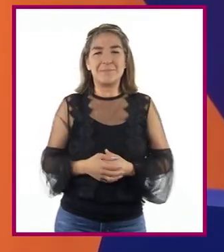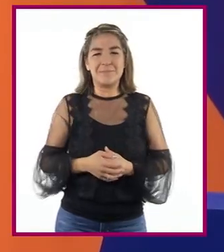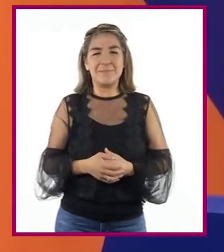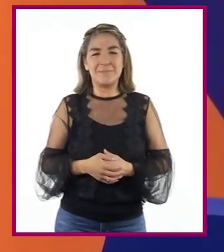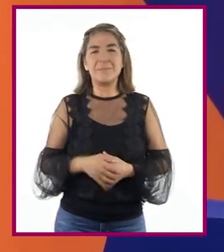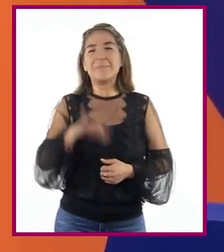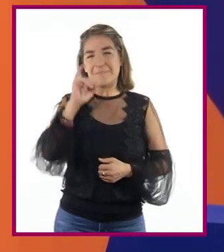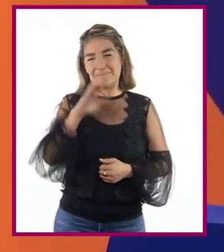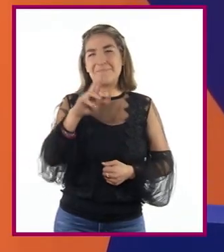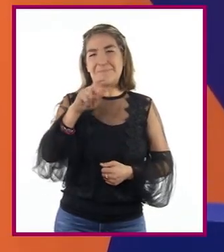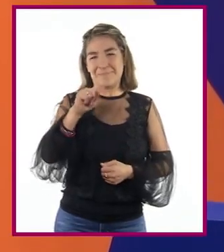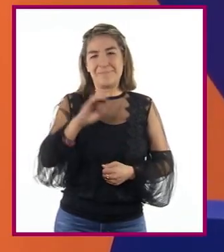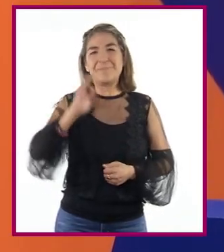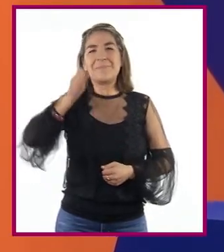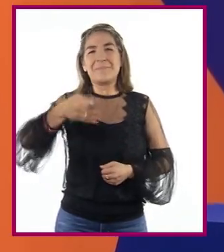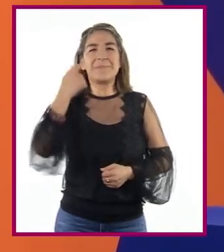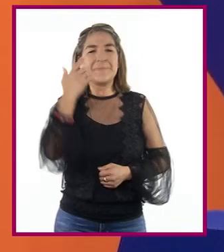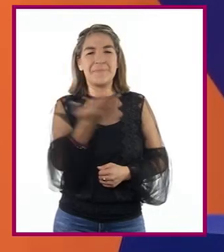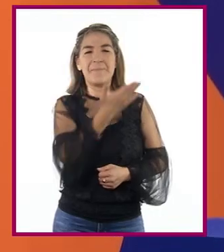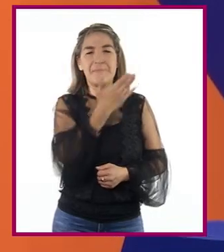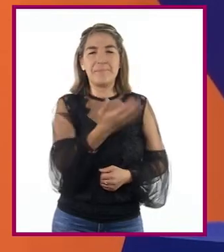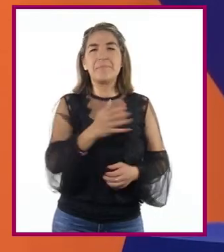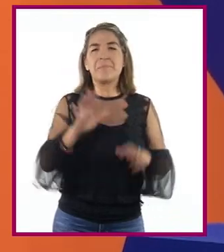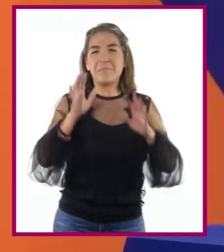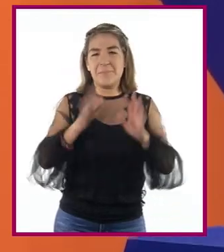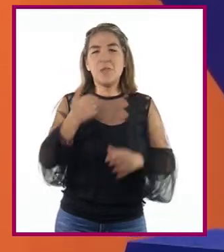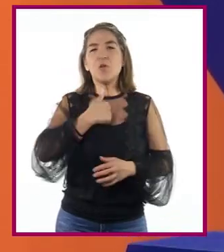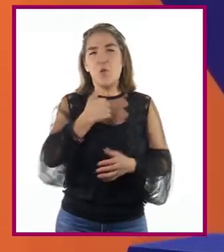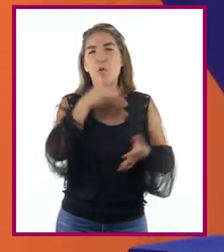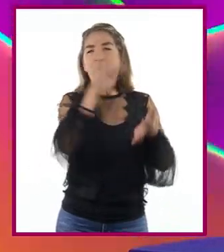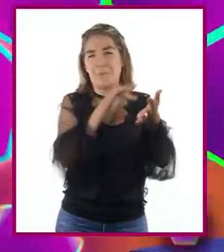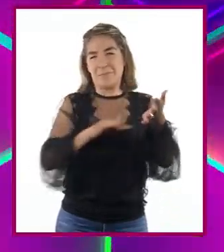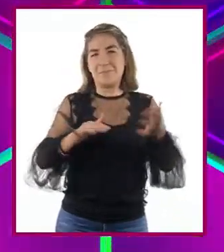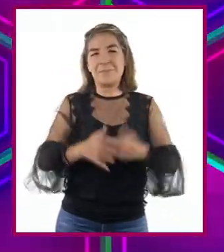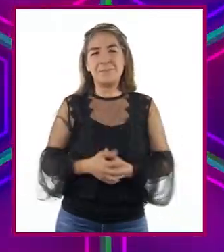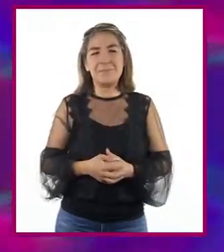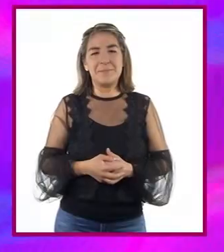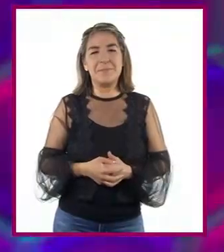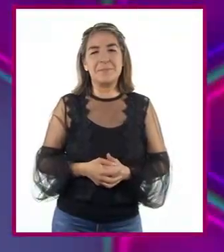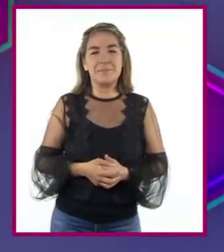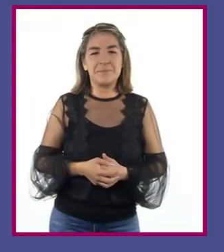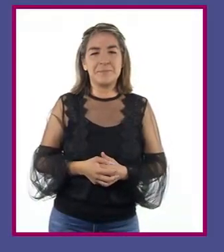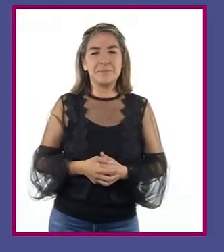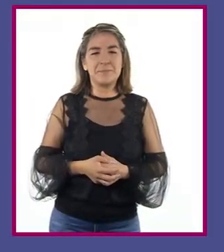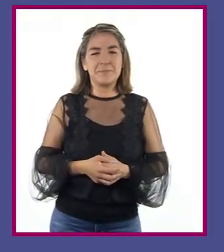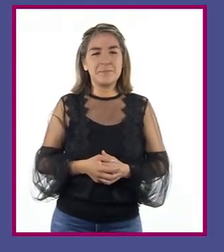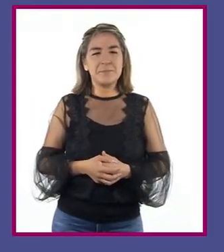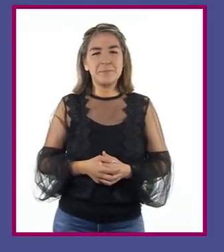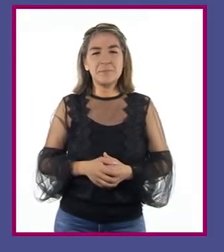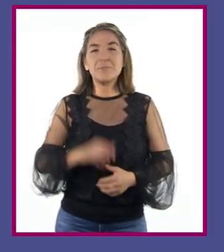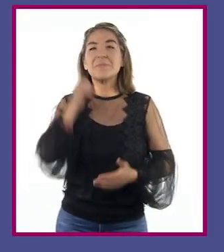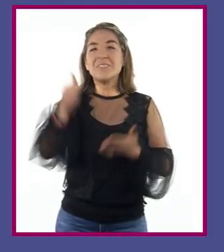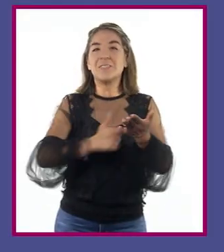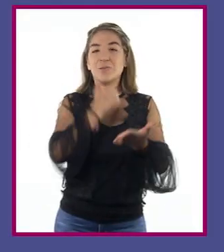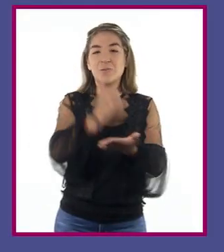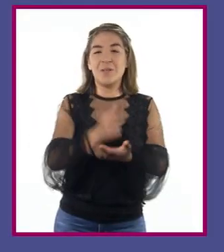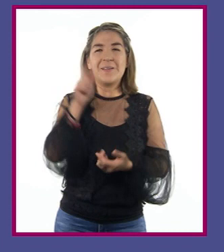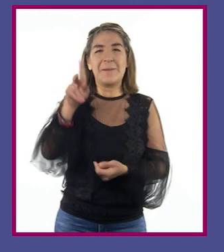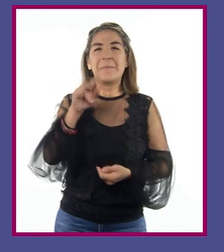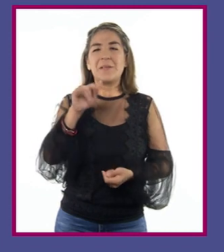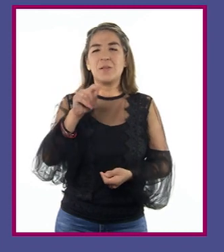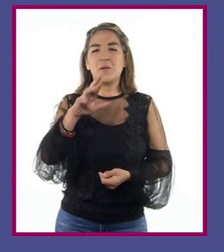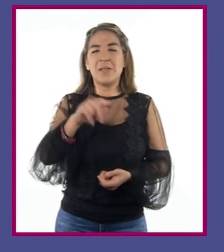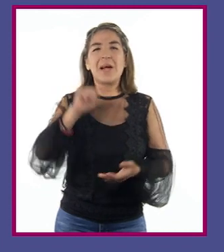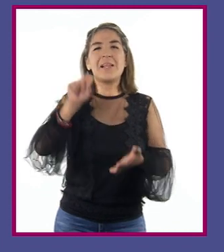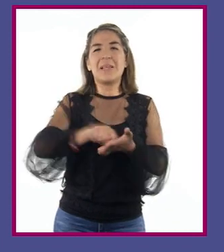Reto aceptado, profesora. Si gusta, leo la carta. Ciudad Victoria, Tamaulipas, 13 de